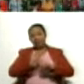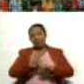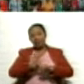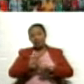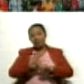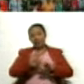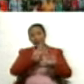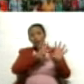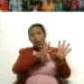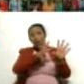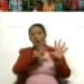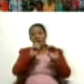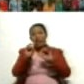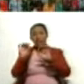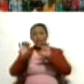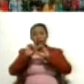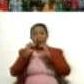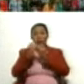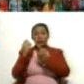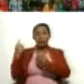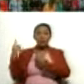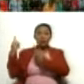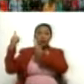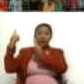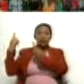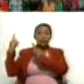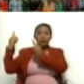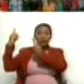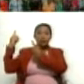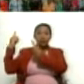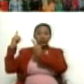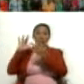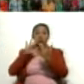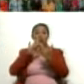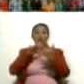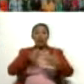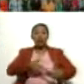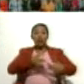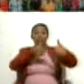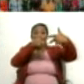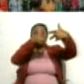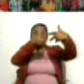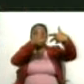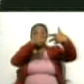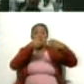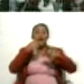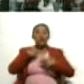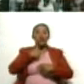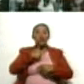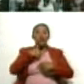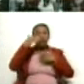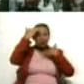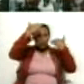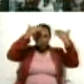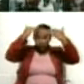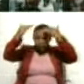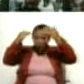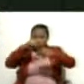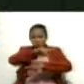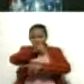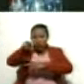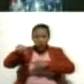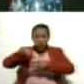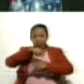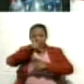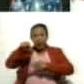de 900 salas, 30.000 personas aproximadamente. Los saludo a todos ustedes, compañeros, compañeras. Ya tenemos